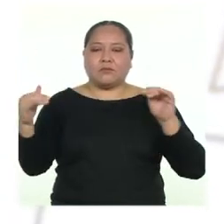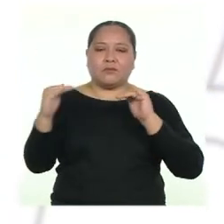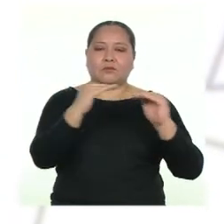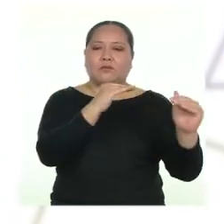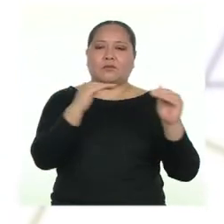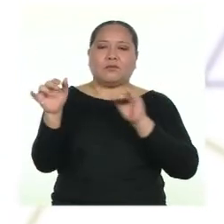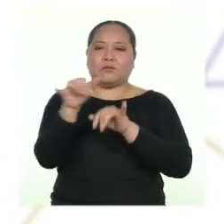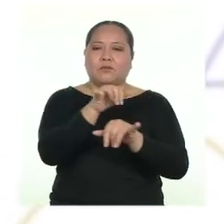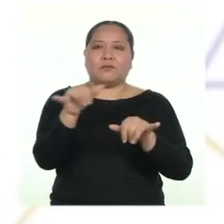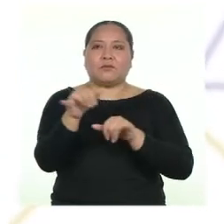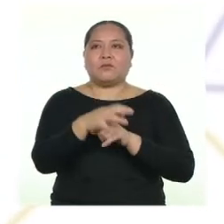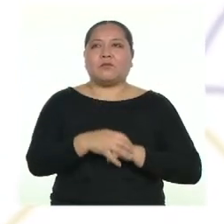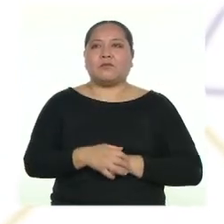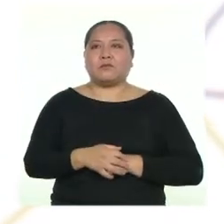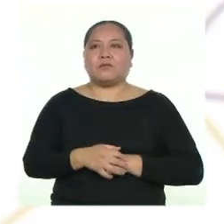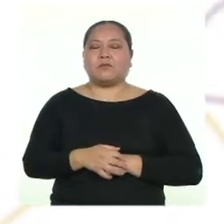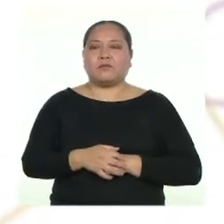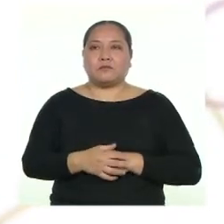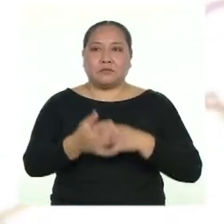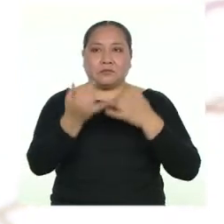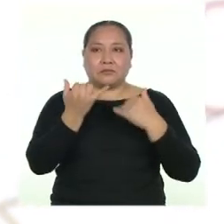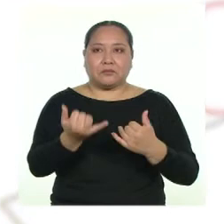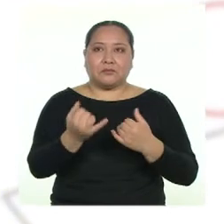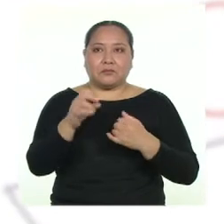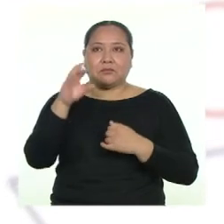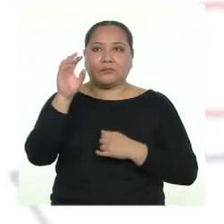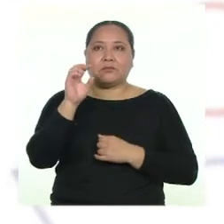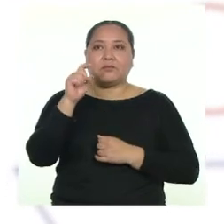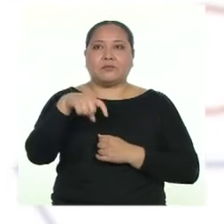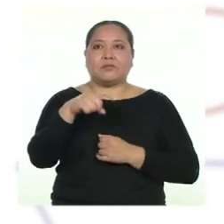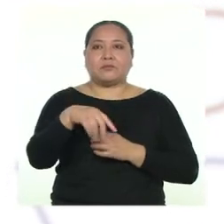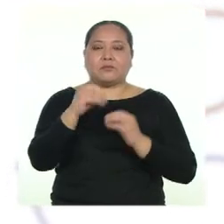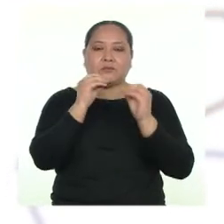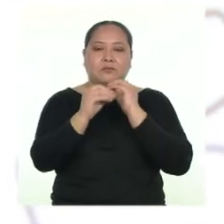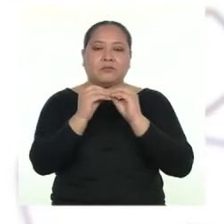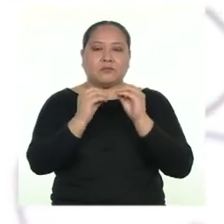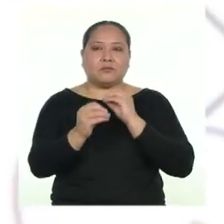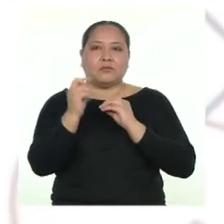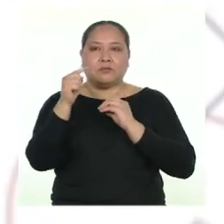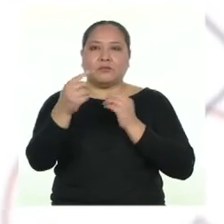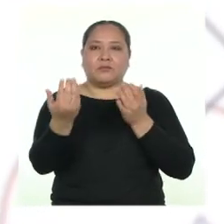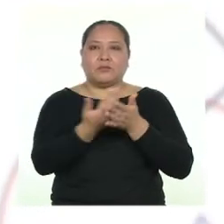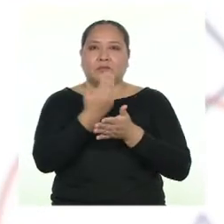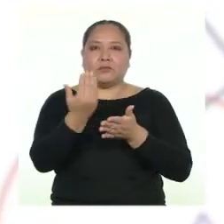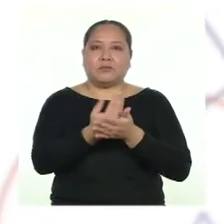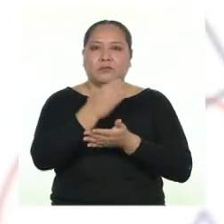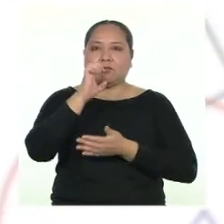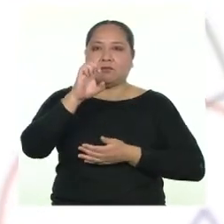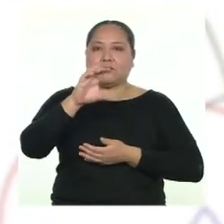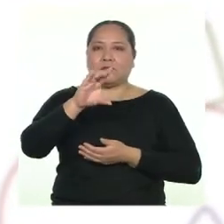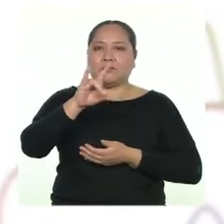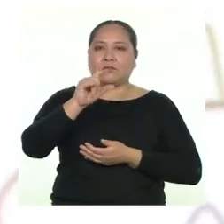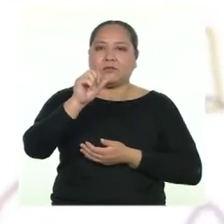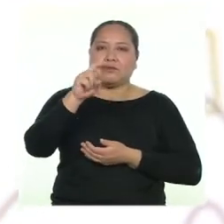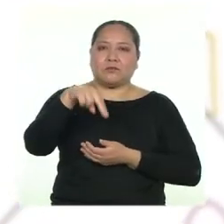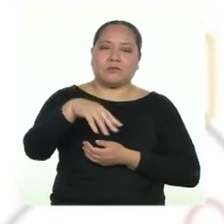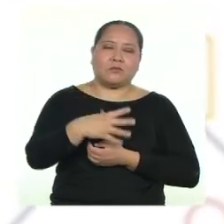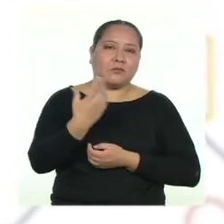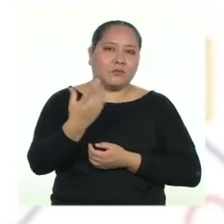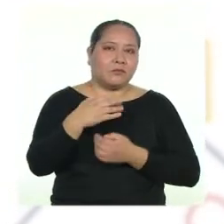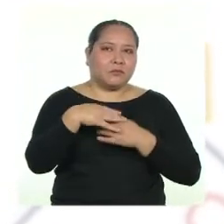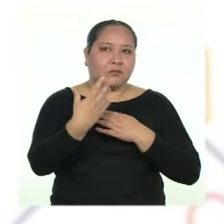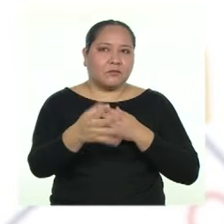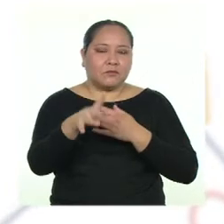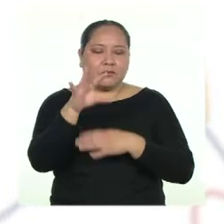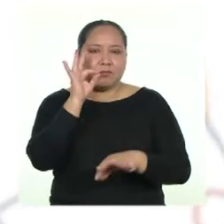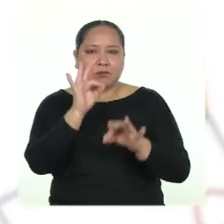una sola ecuación. Lo que nos toca hacer ahora es hallar el valor de la variable en la nueva ecuación para, después,